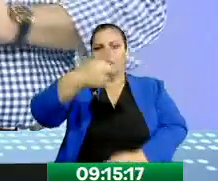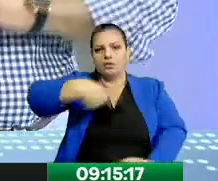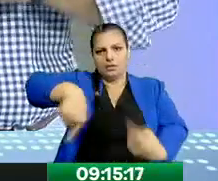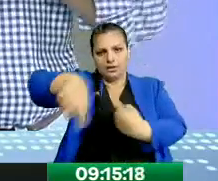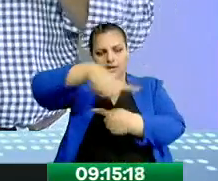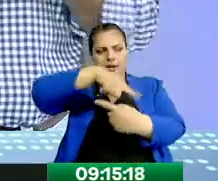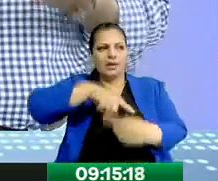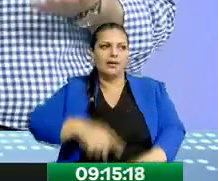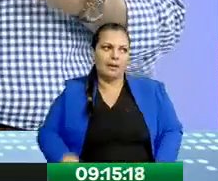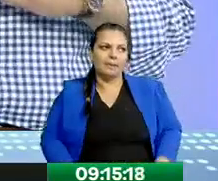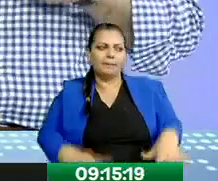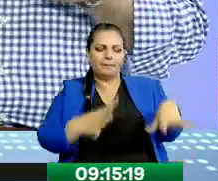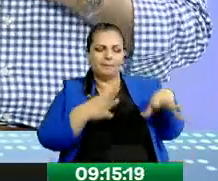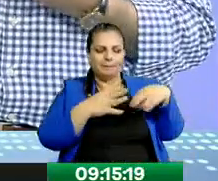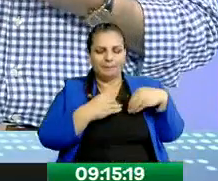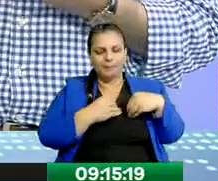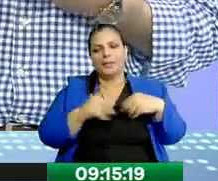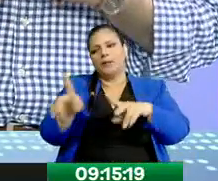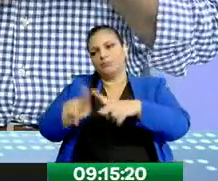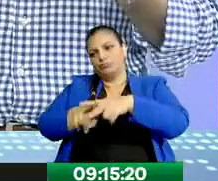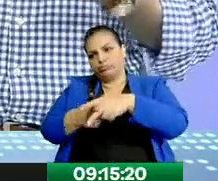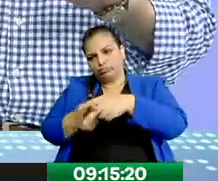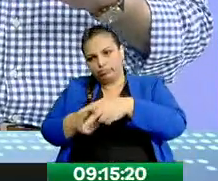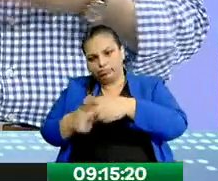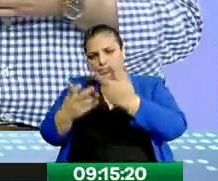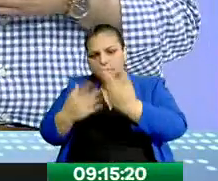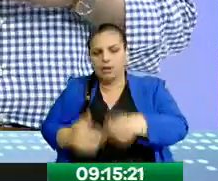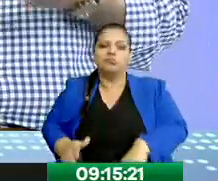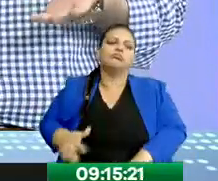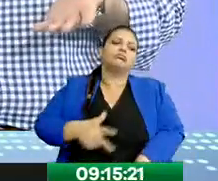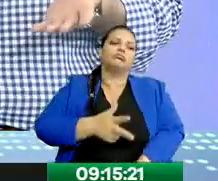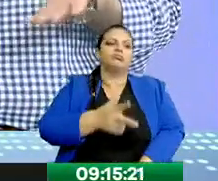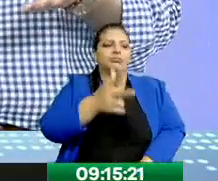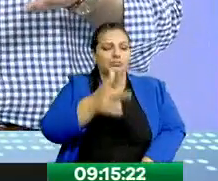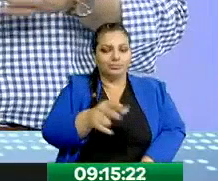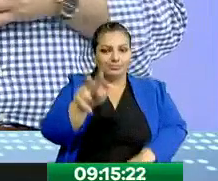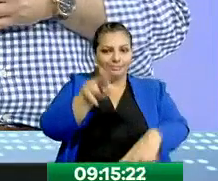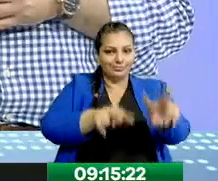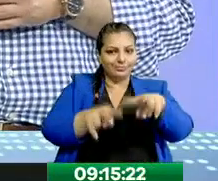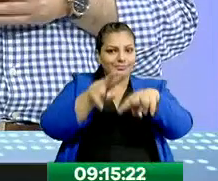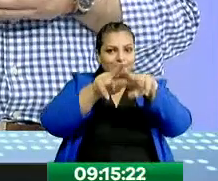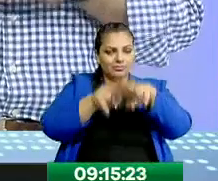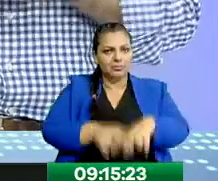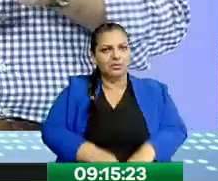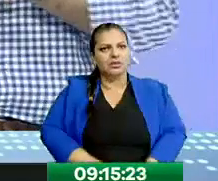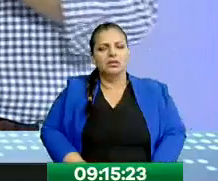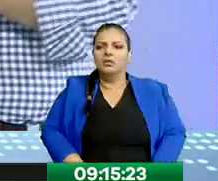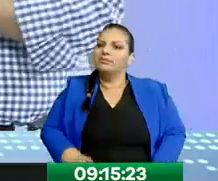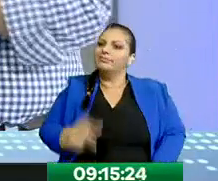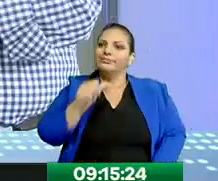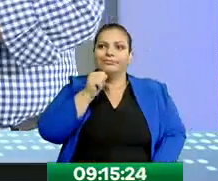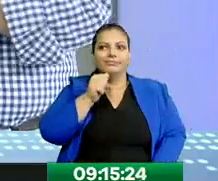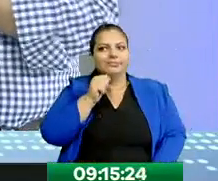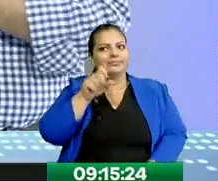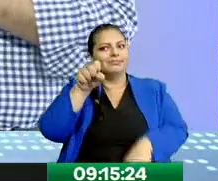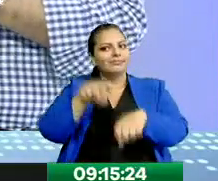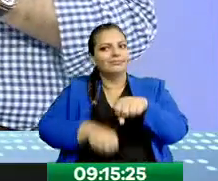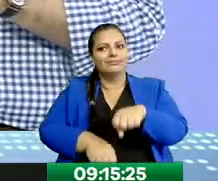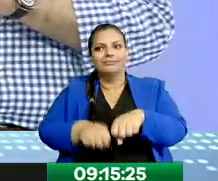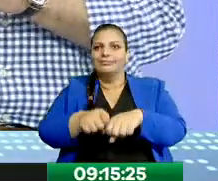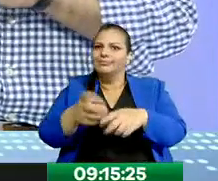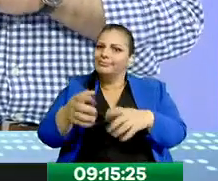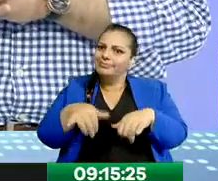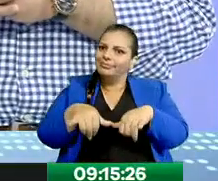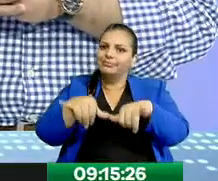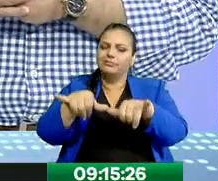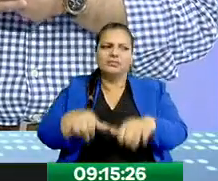obvias circunstancias no pudiera aprobar, porque podría ser que le arreglaron mal el vehículo en los talleres, existe una tercera y hasta una cuarta